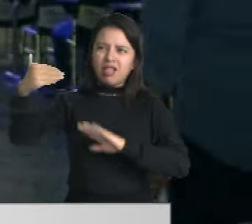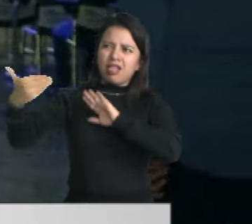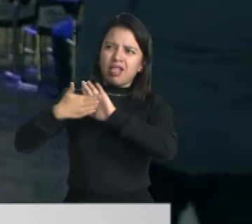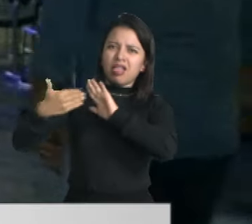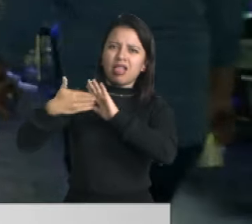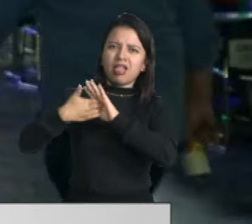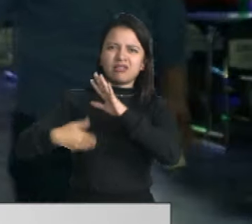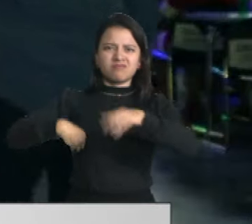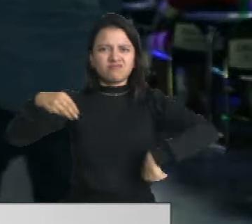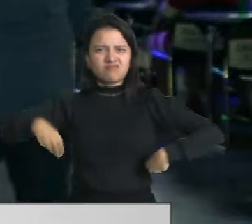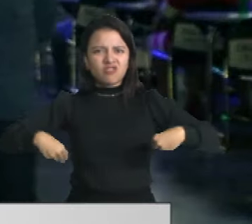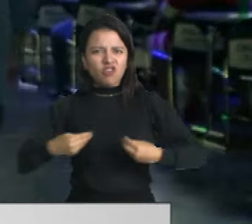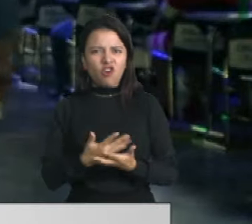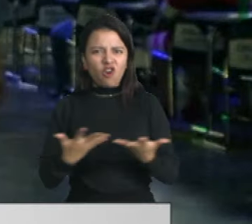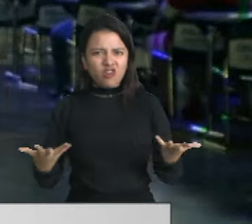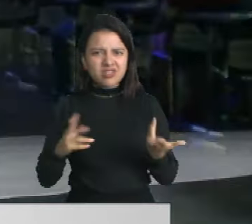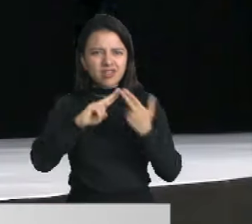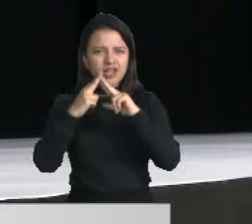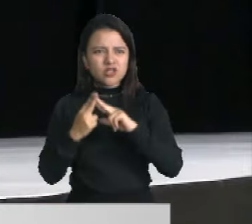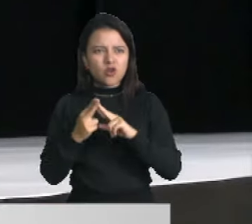investigación en Odebrecht.